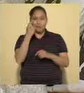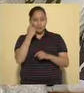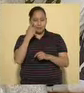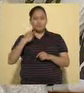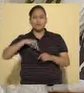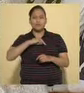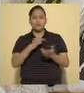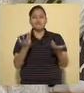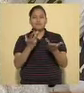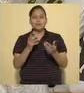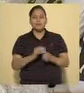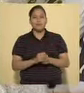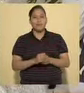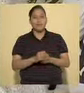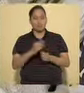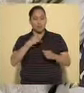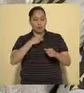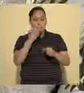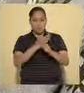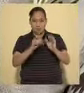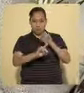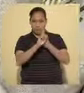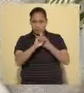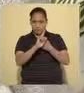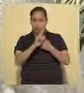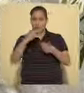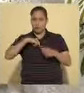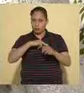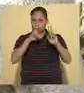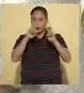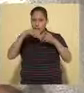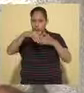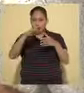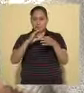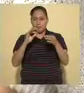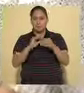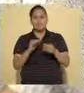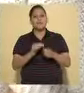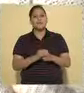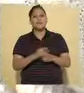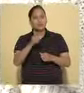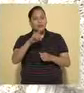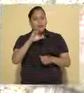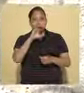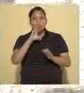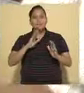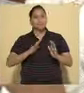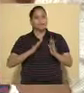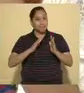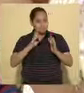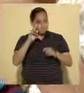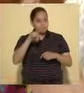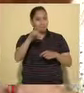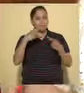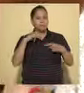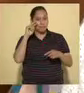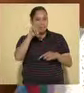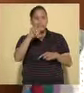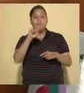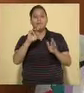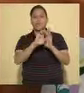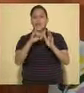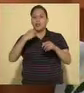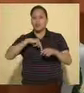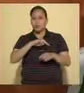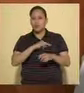es que tenemos un problema aquí que ya hablaremos también en esta sección. Se van a llevar una sorpresa enorme los amigos del auditorio porque